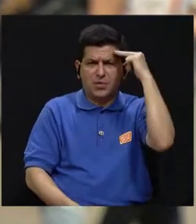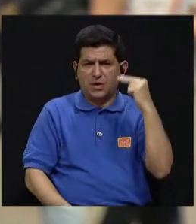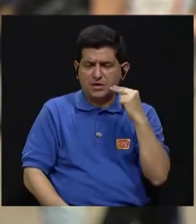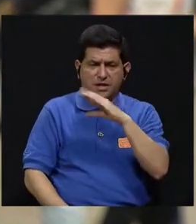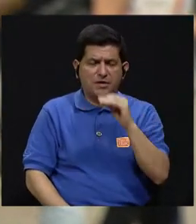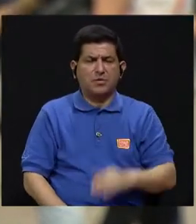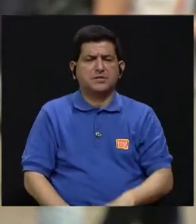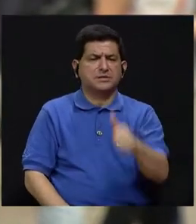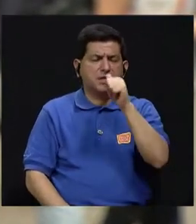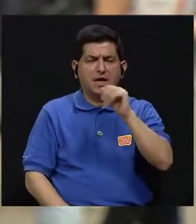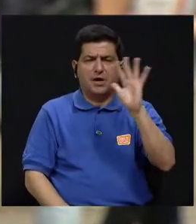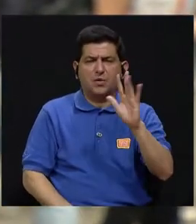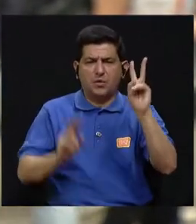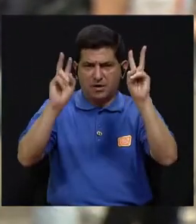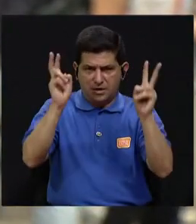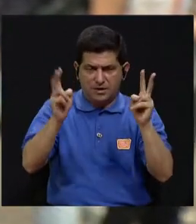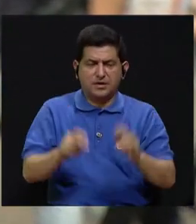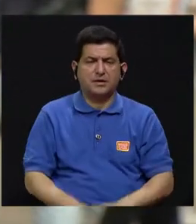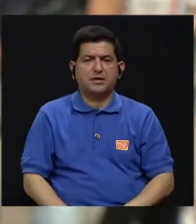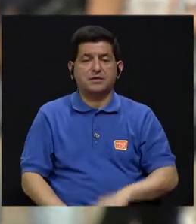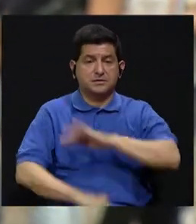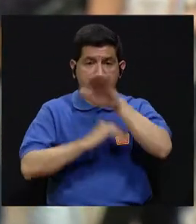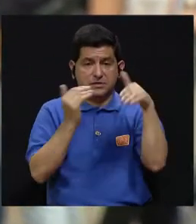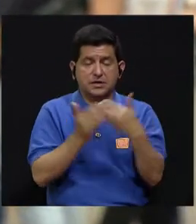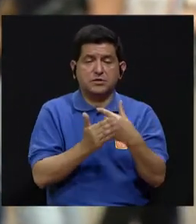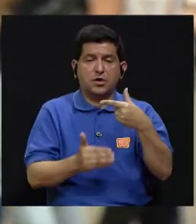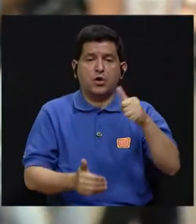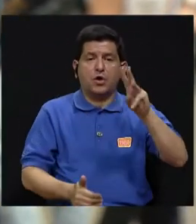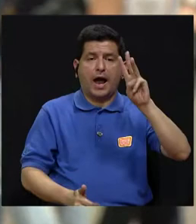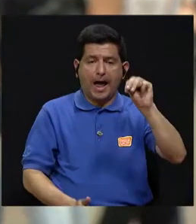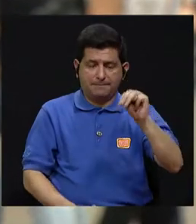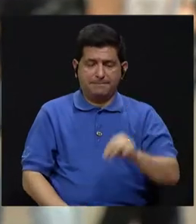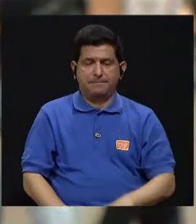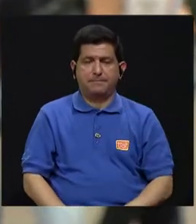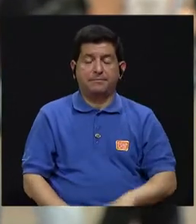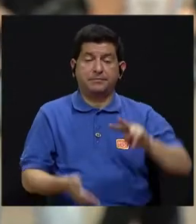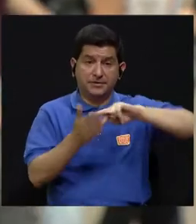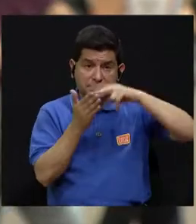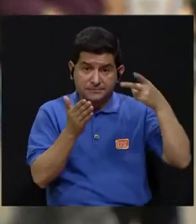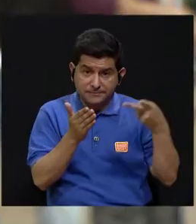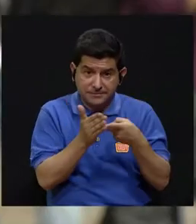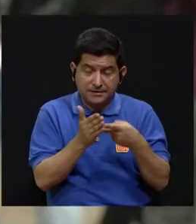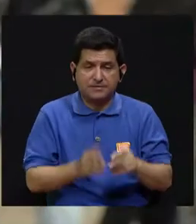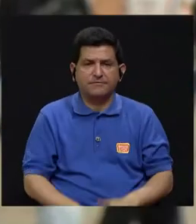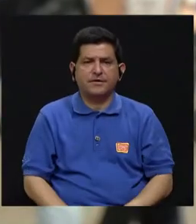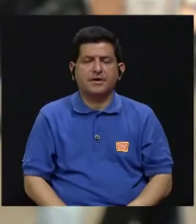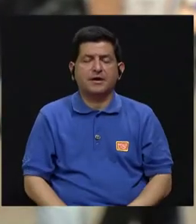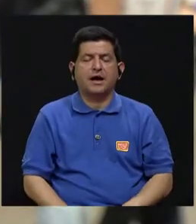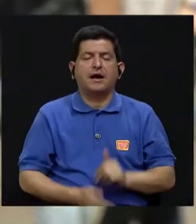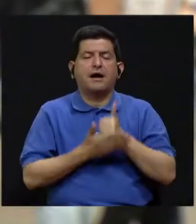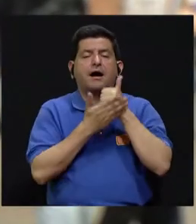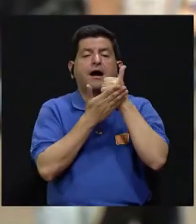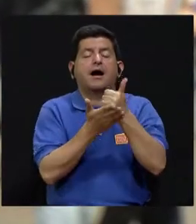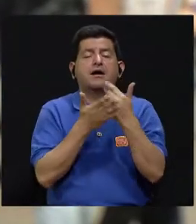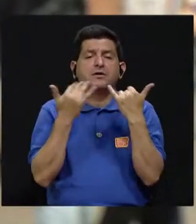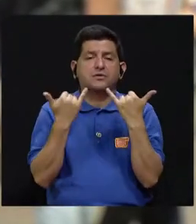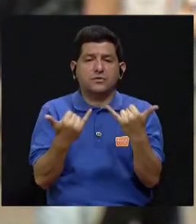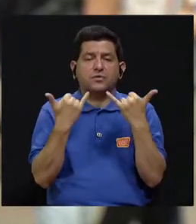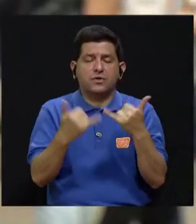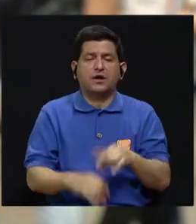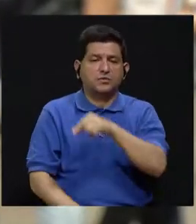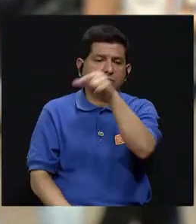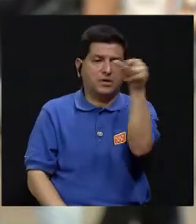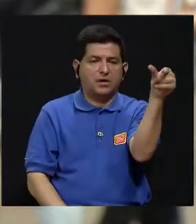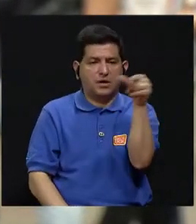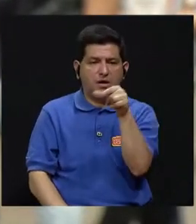aguas negras y aguas grises del gran área metropolitana, lo que va a implicar darle pues por lo menos un respiro actual